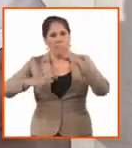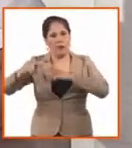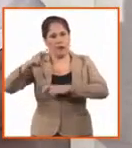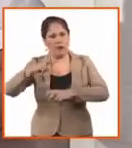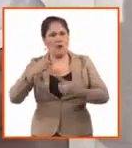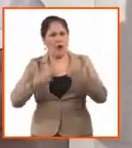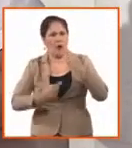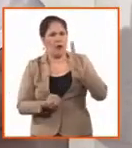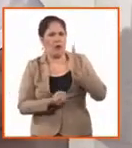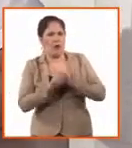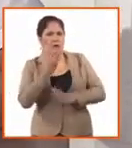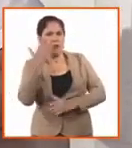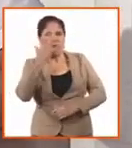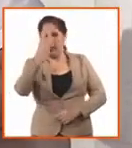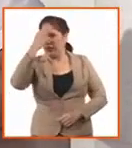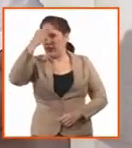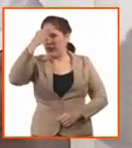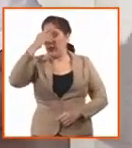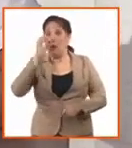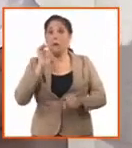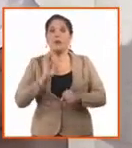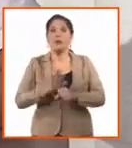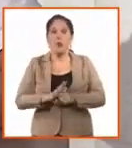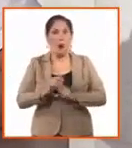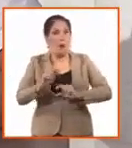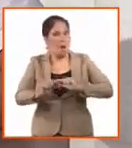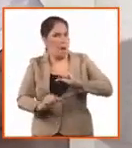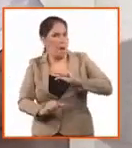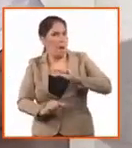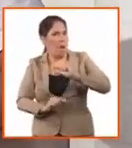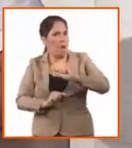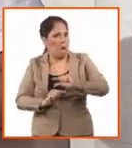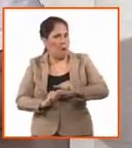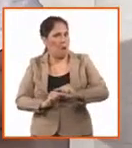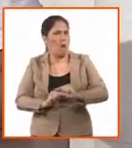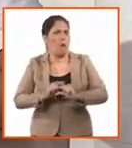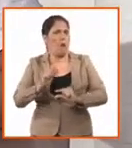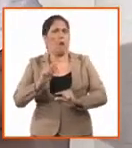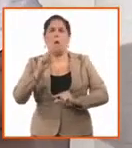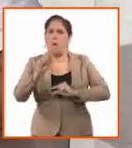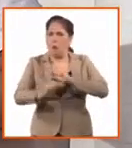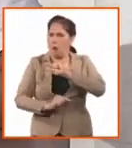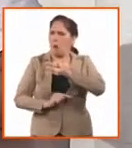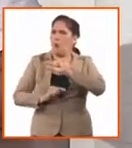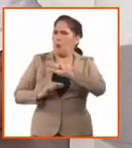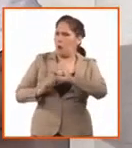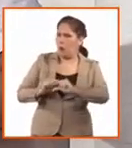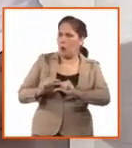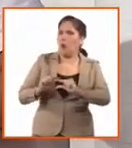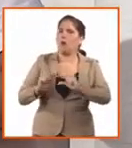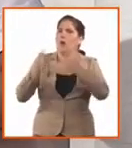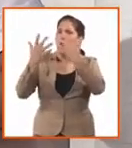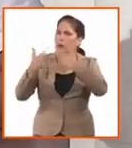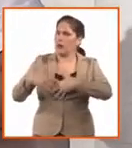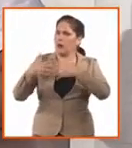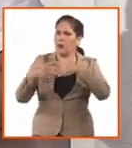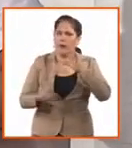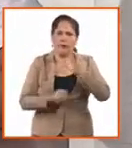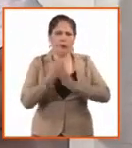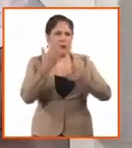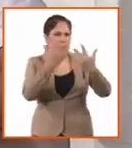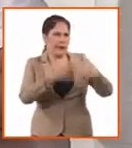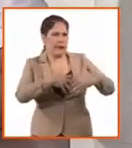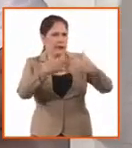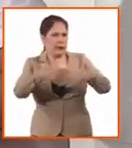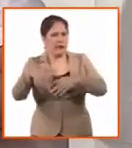en el ministerio de industria- empezó que con muy fue pionero en todos los procesos de formación de la fuerza de trabajo calificada estamos hablando